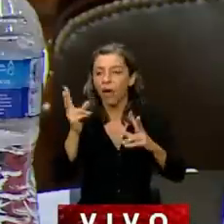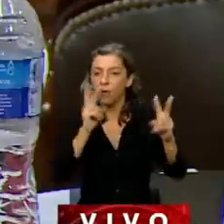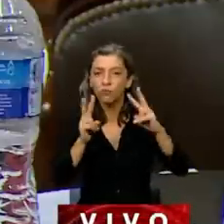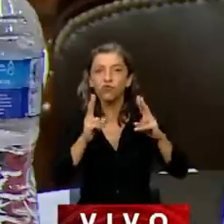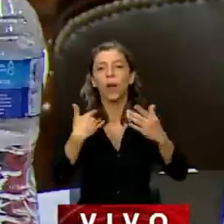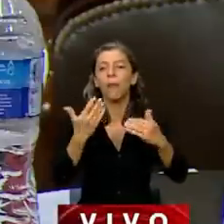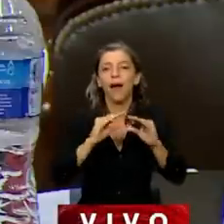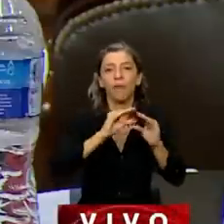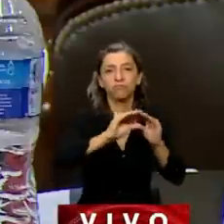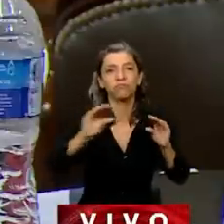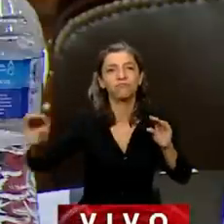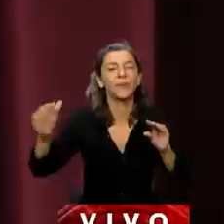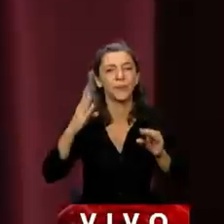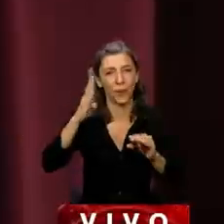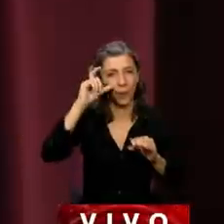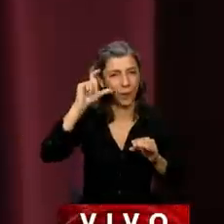avanzar